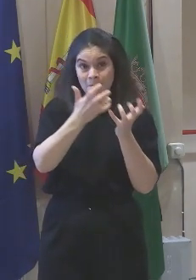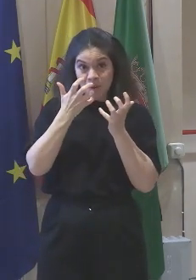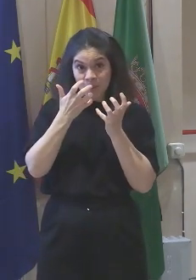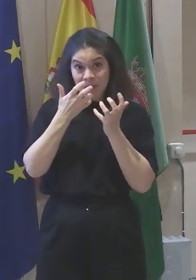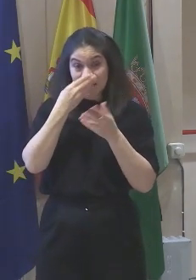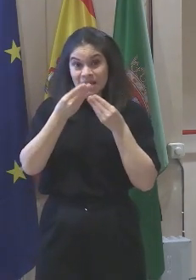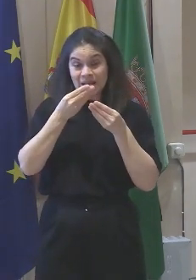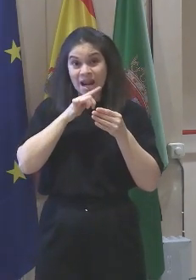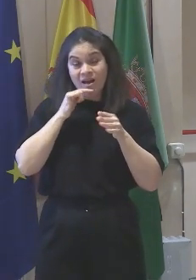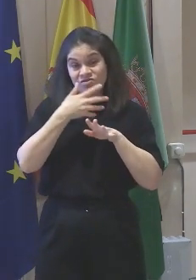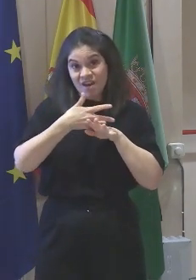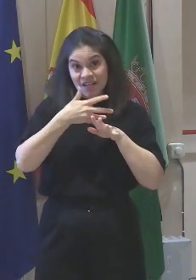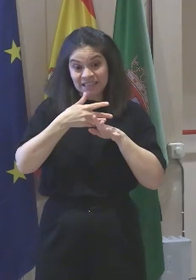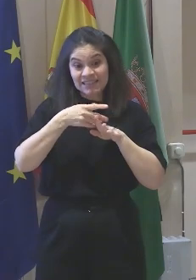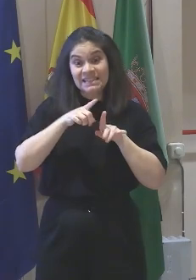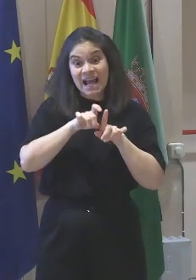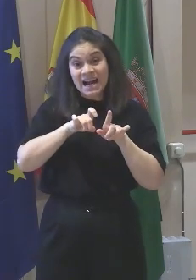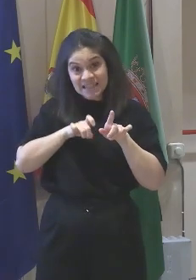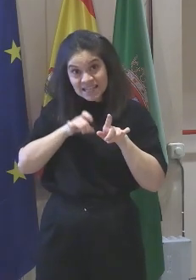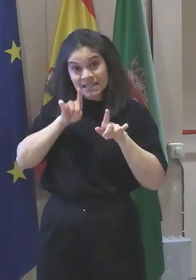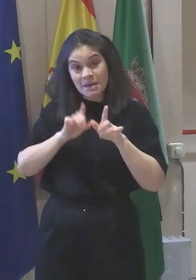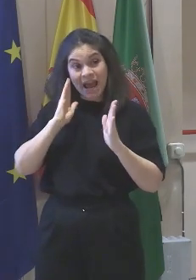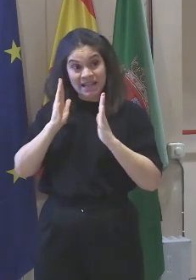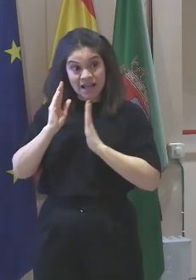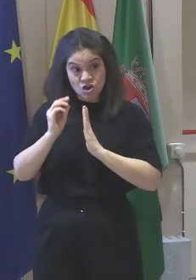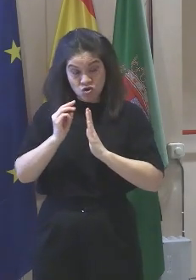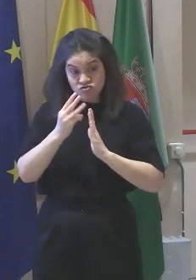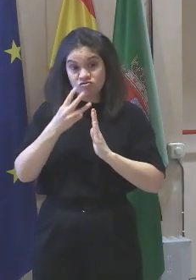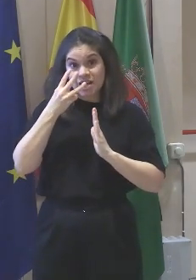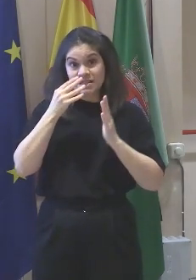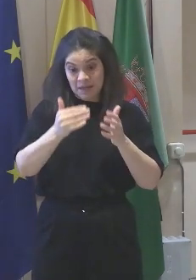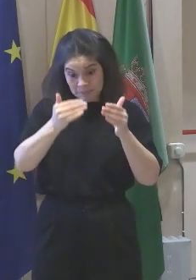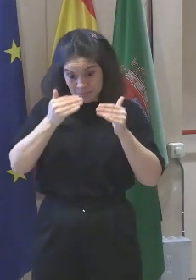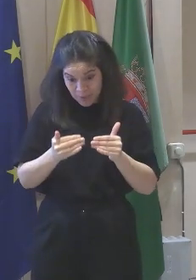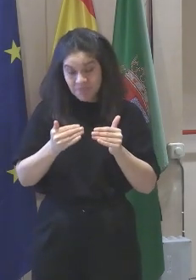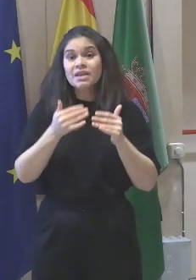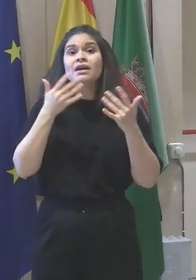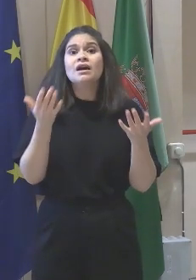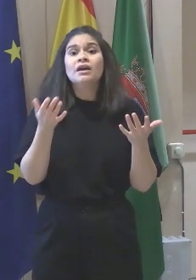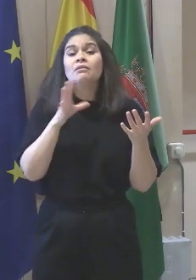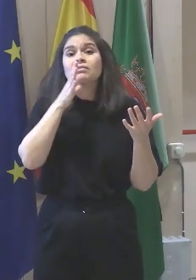de la diabetes en estadio 3, estadio 3 de la diabetes, y por otro lado,